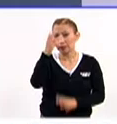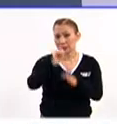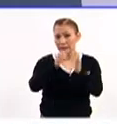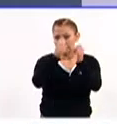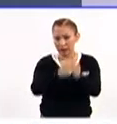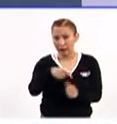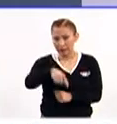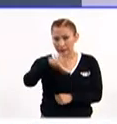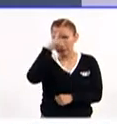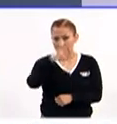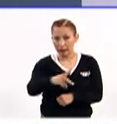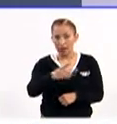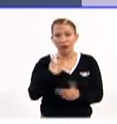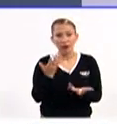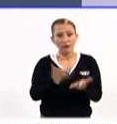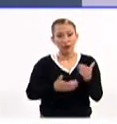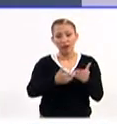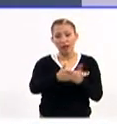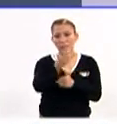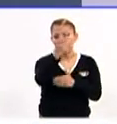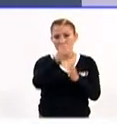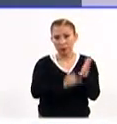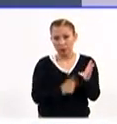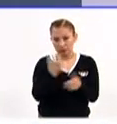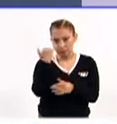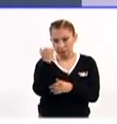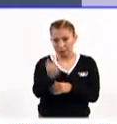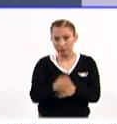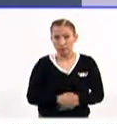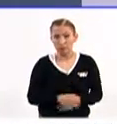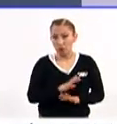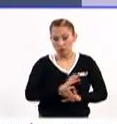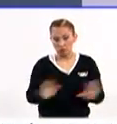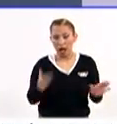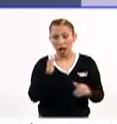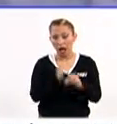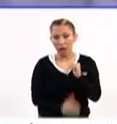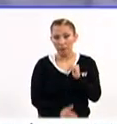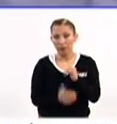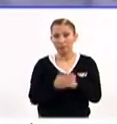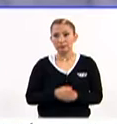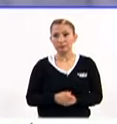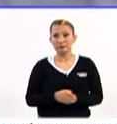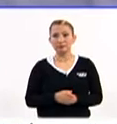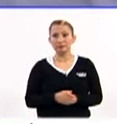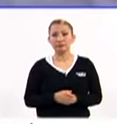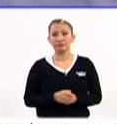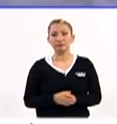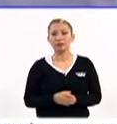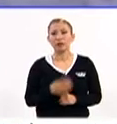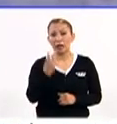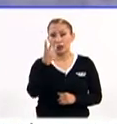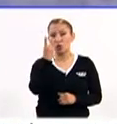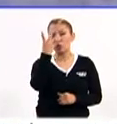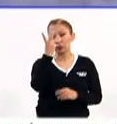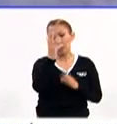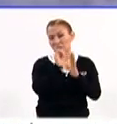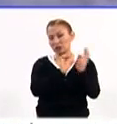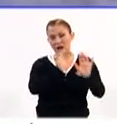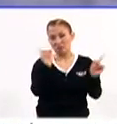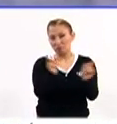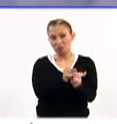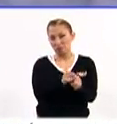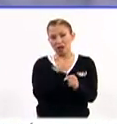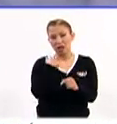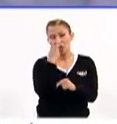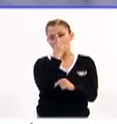meses ya aquí en México, te faltan otros 3, me imagino. No, ya termino. Ah, ya terminas. Sí, vine un trimestre ok.